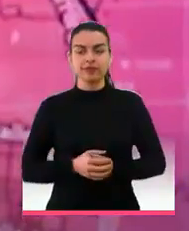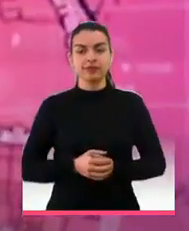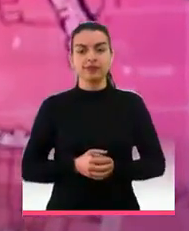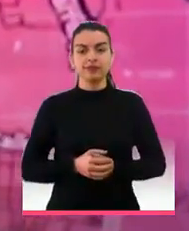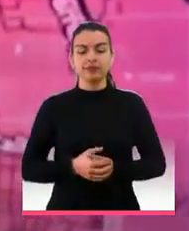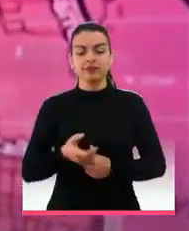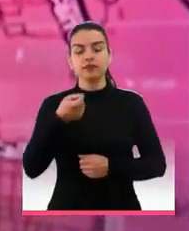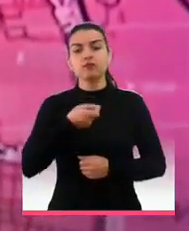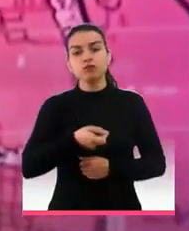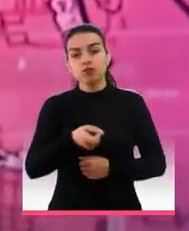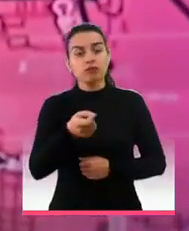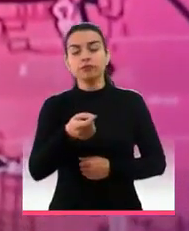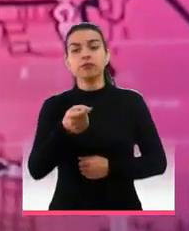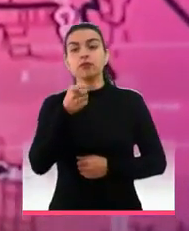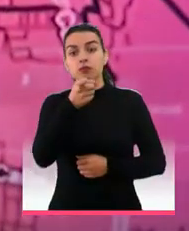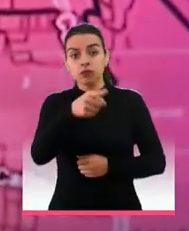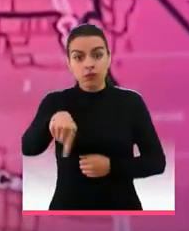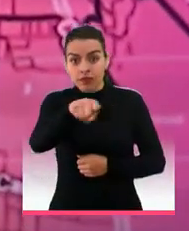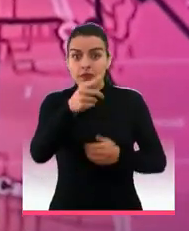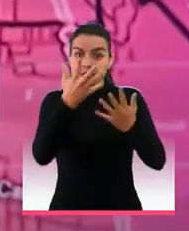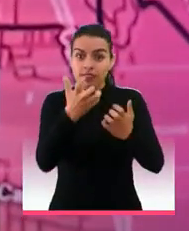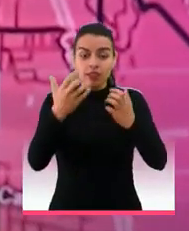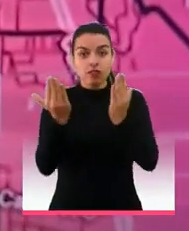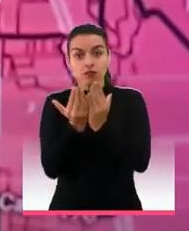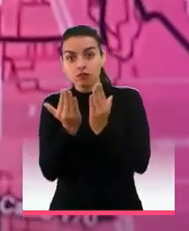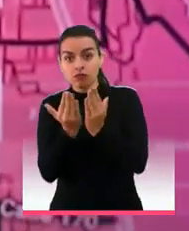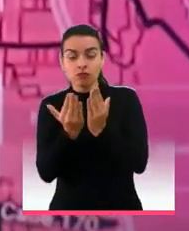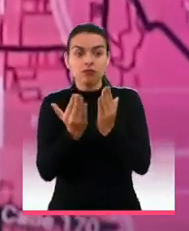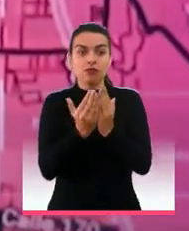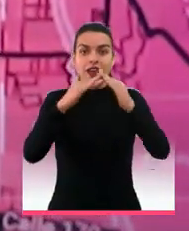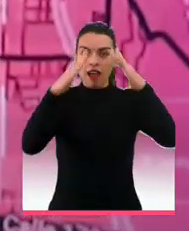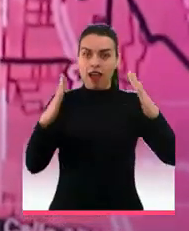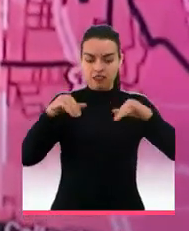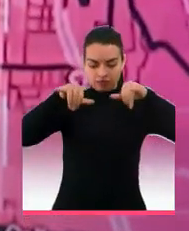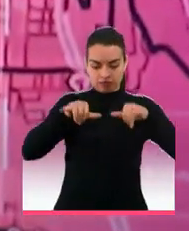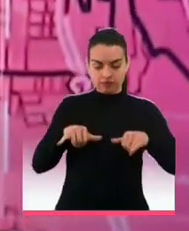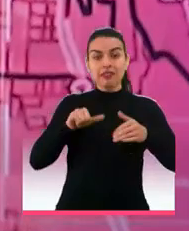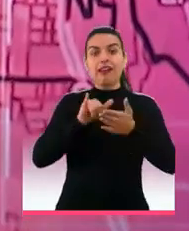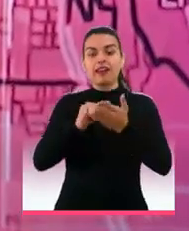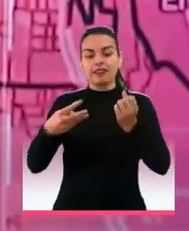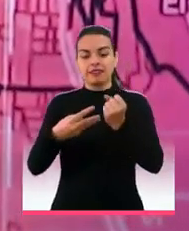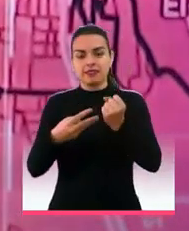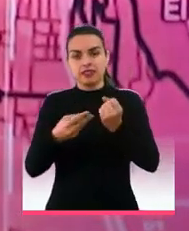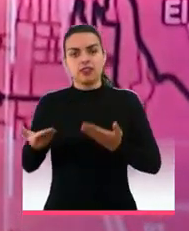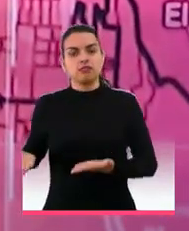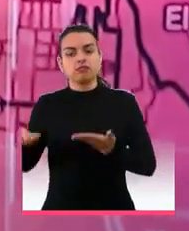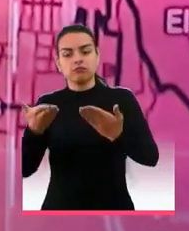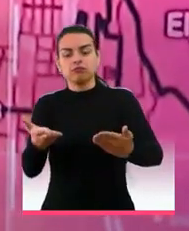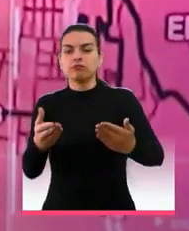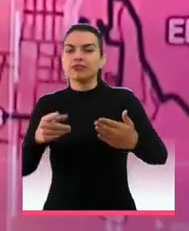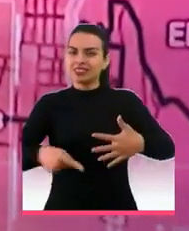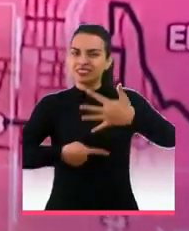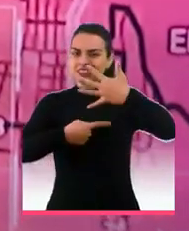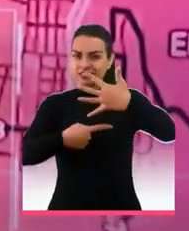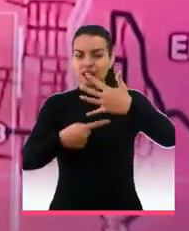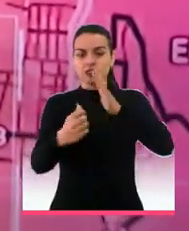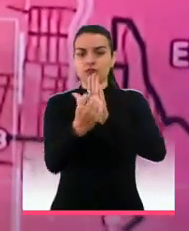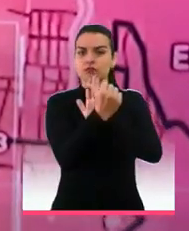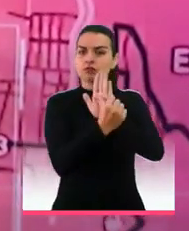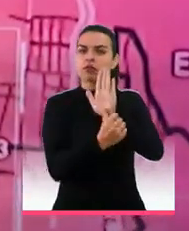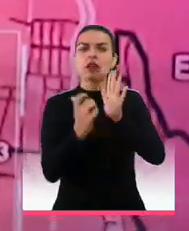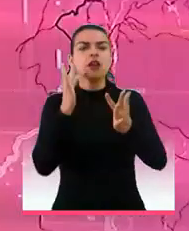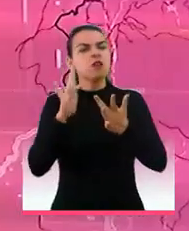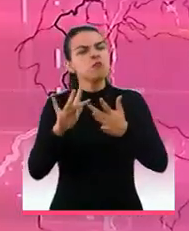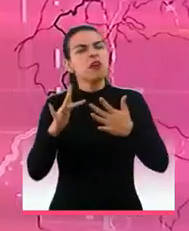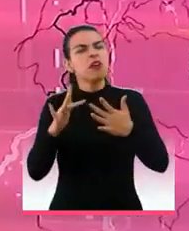pueda estudiar sin salir de casa del sena puso a disposición de la ciudadanía seis programas de formación virtual para tecnólogos las